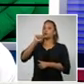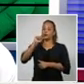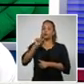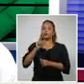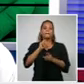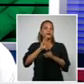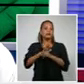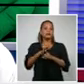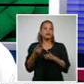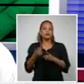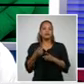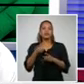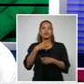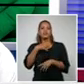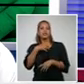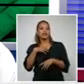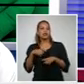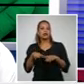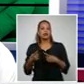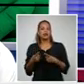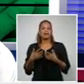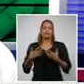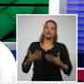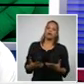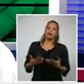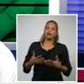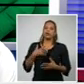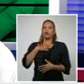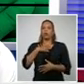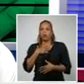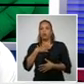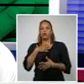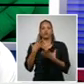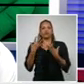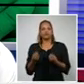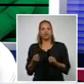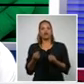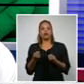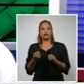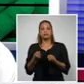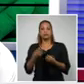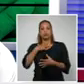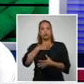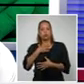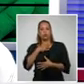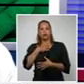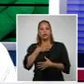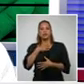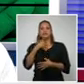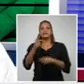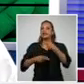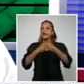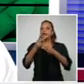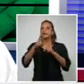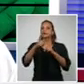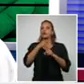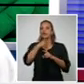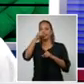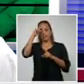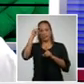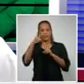tenía malestar general, tos seca. Inicialmente se le hizo test de antígeno que resultó positivo, después